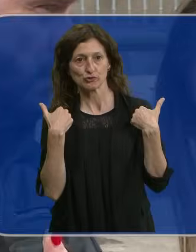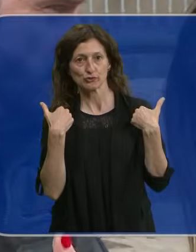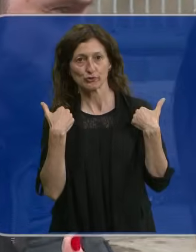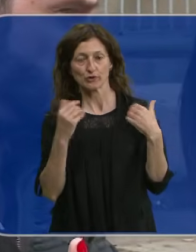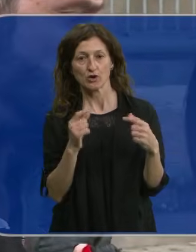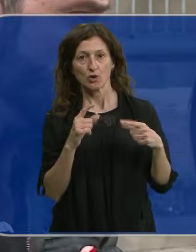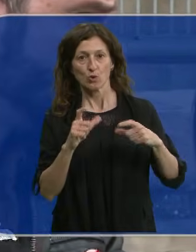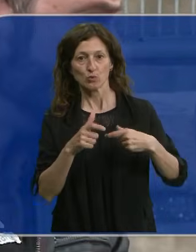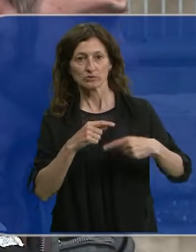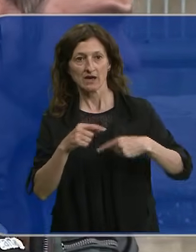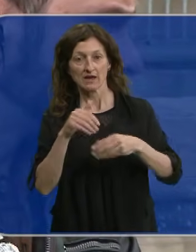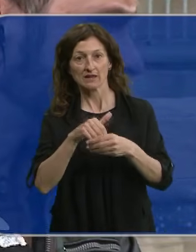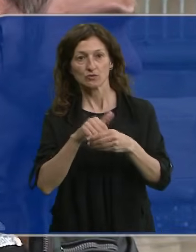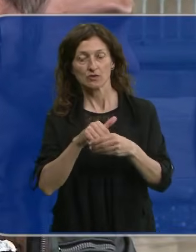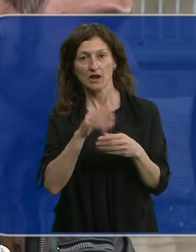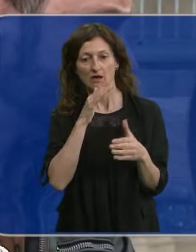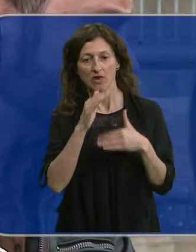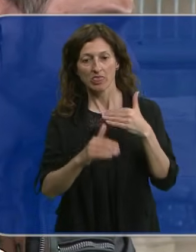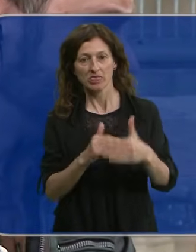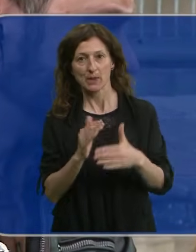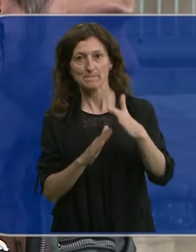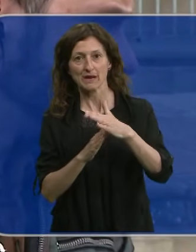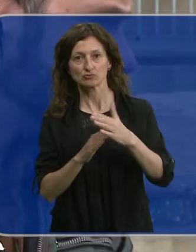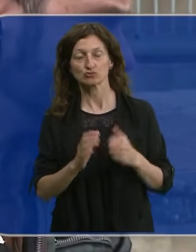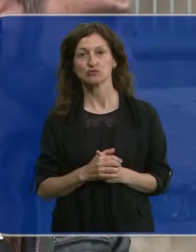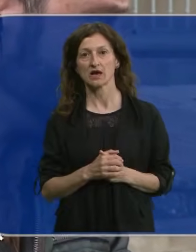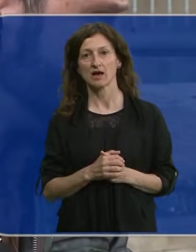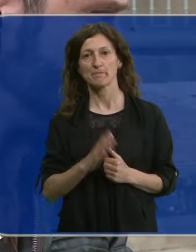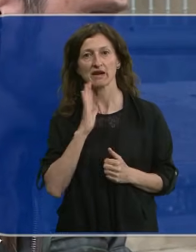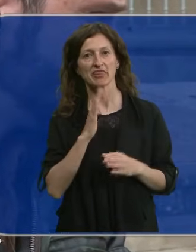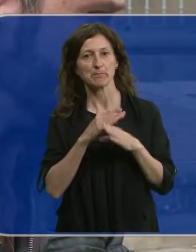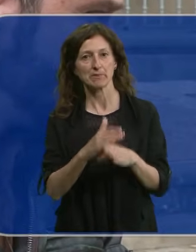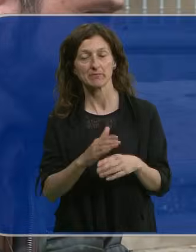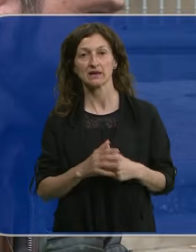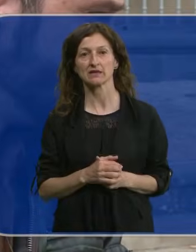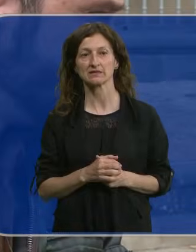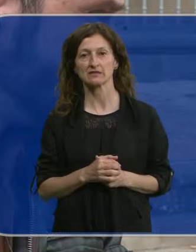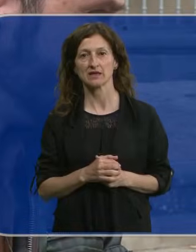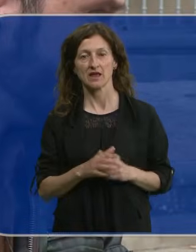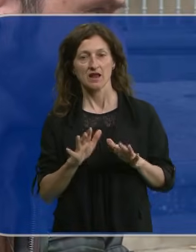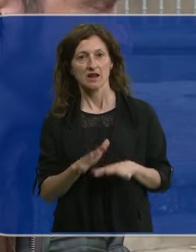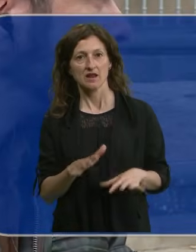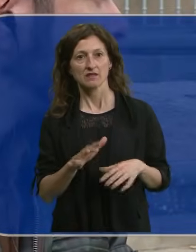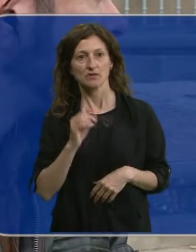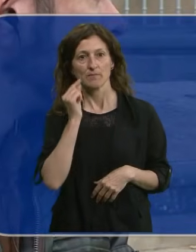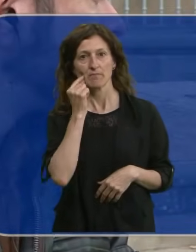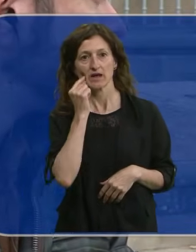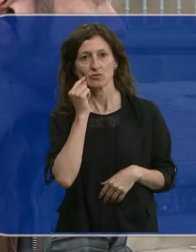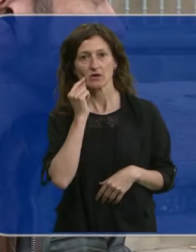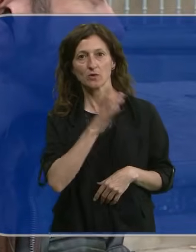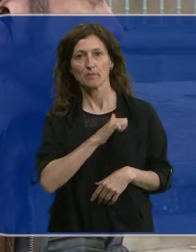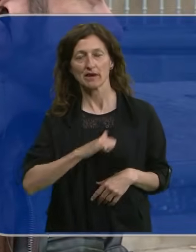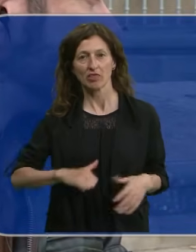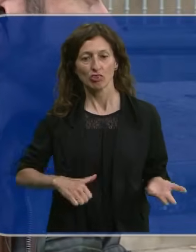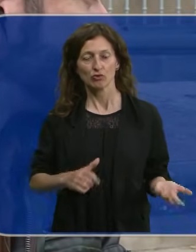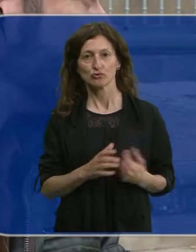Junta Electoral, ¿no? Y allí estamos, en esa pausa, ¿no?, permanente, en esos ritmos, ¿no?, de mañueco